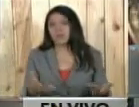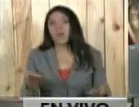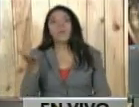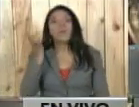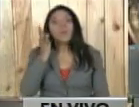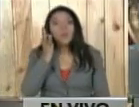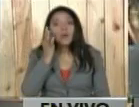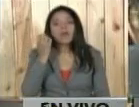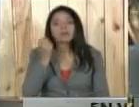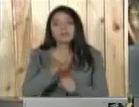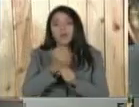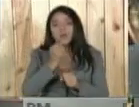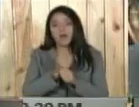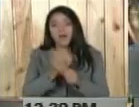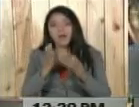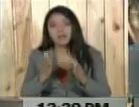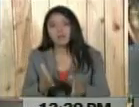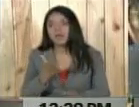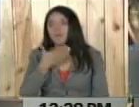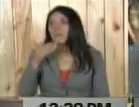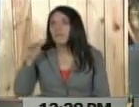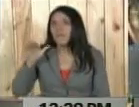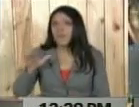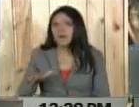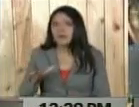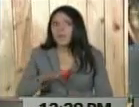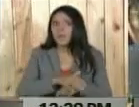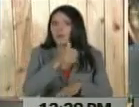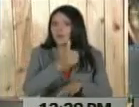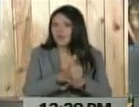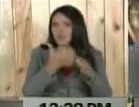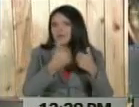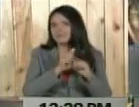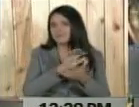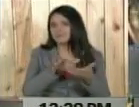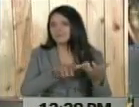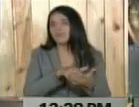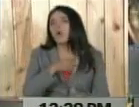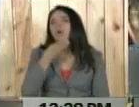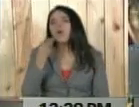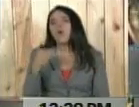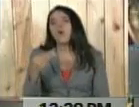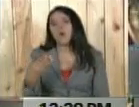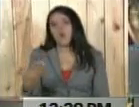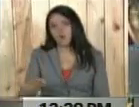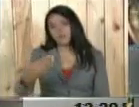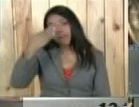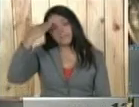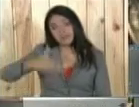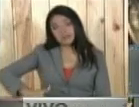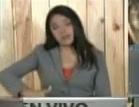mujeres trabajadoras asesinadas, víctimas de la violencia política, jóvenes, militares,